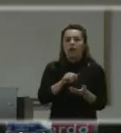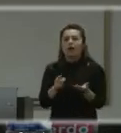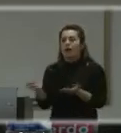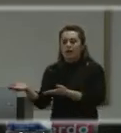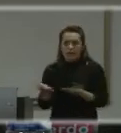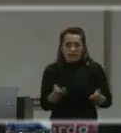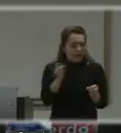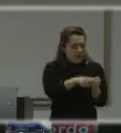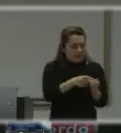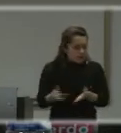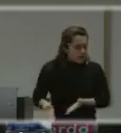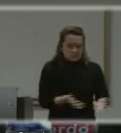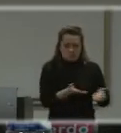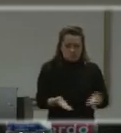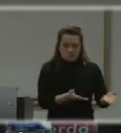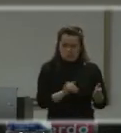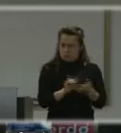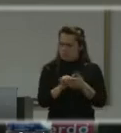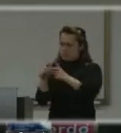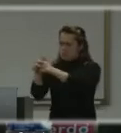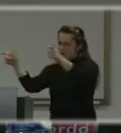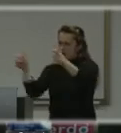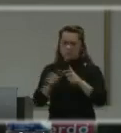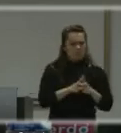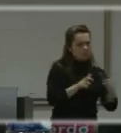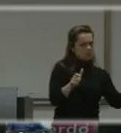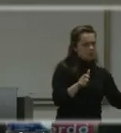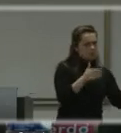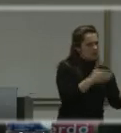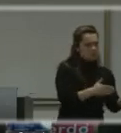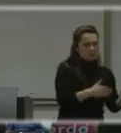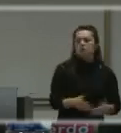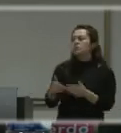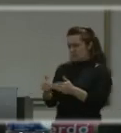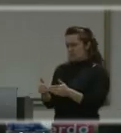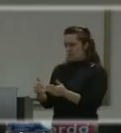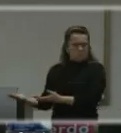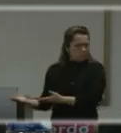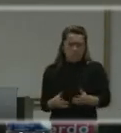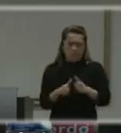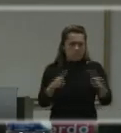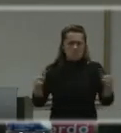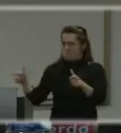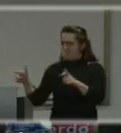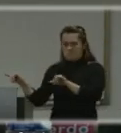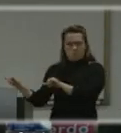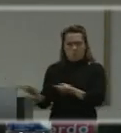afiliadas casi en la misma proporción que personas sin discapacidad, que es alrededor de un